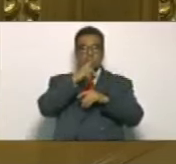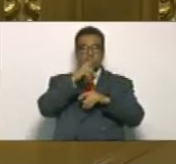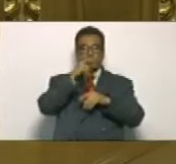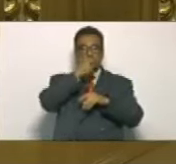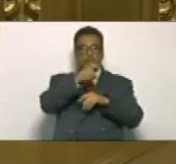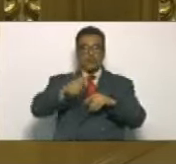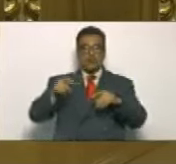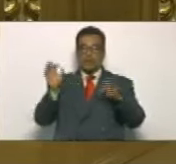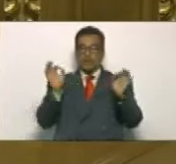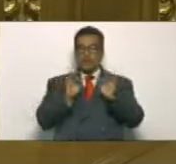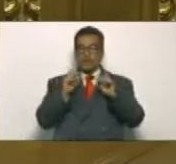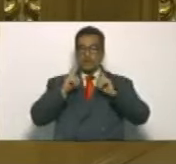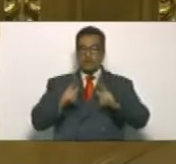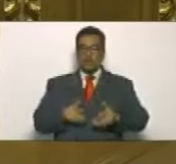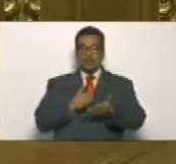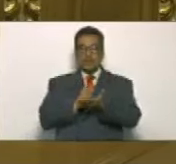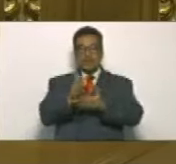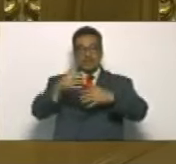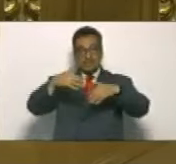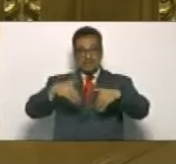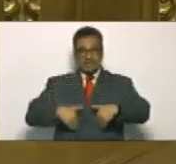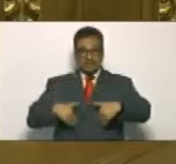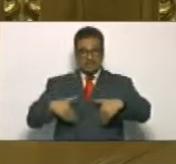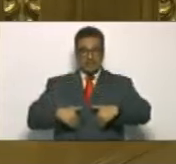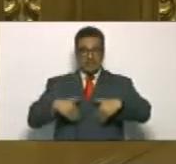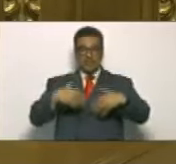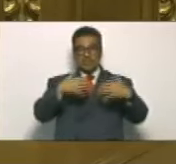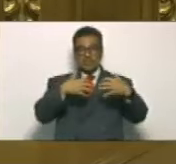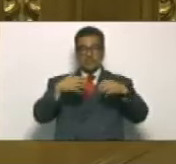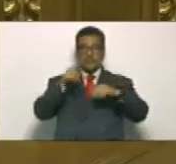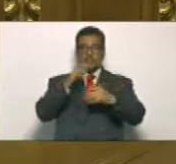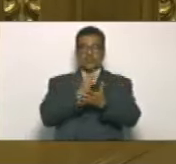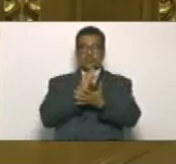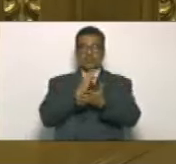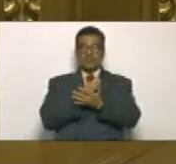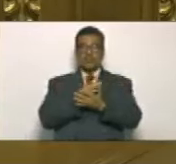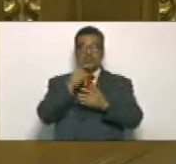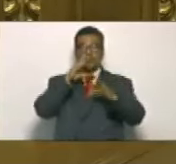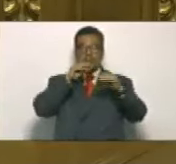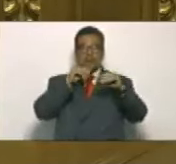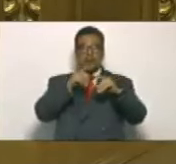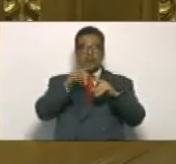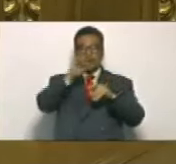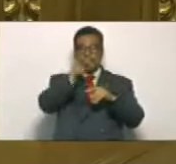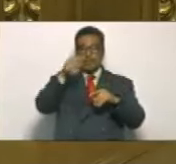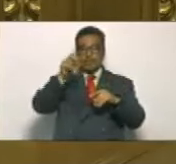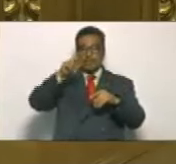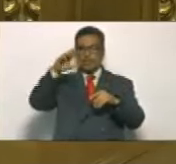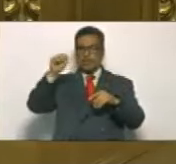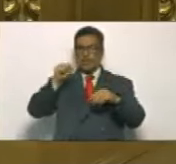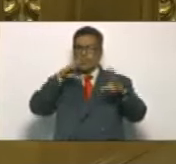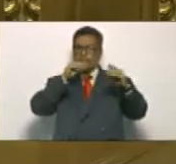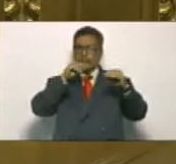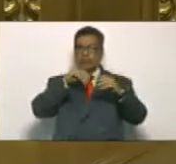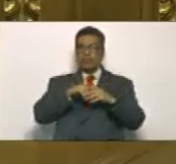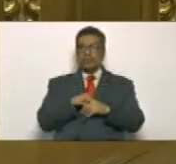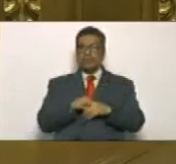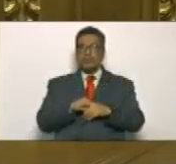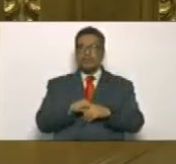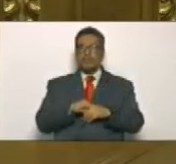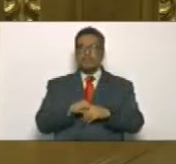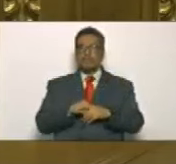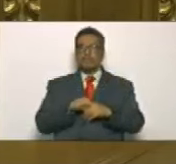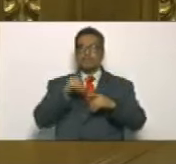cansa y que sigue luchando. Hablar de Ezequiel Zamora es hablar de